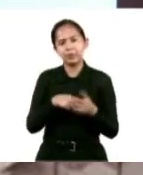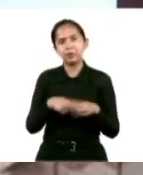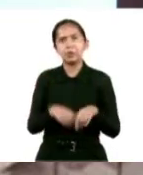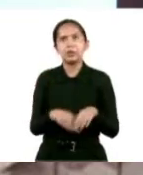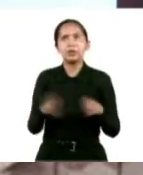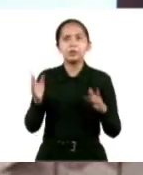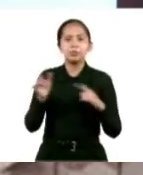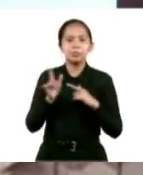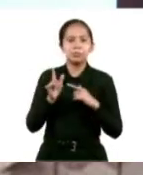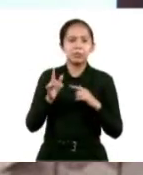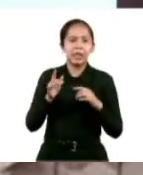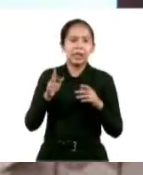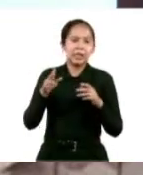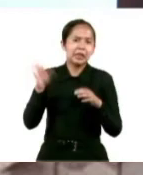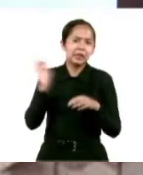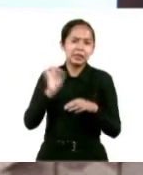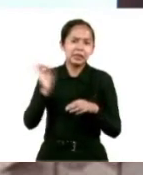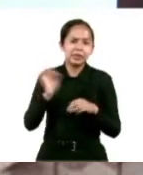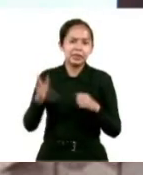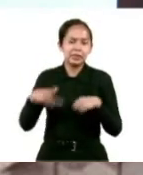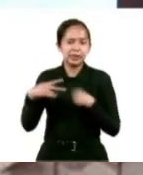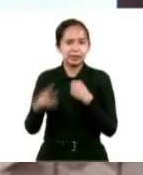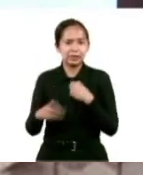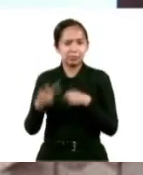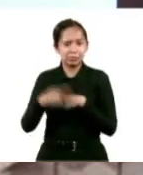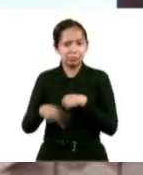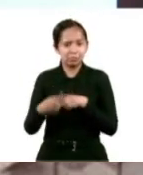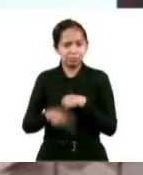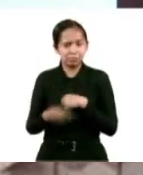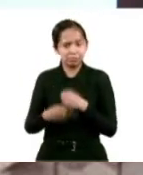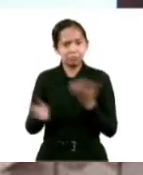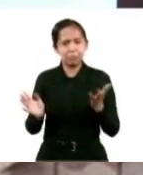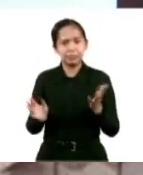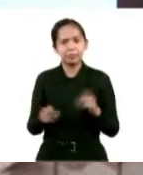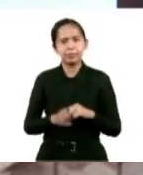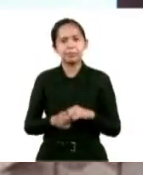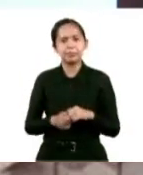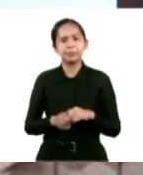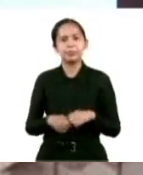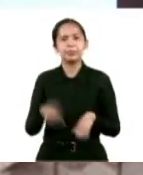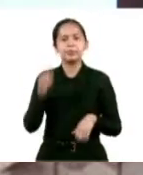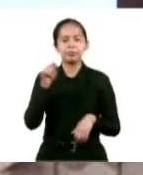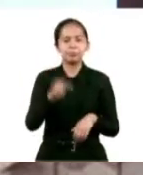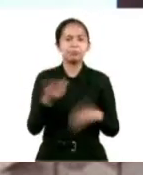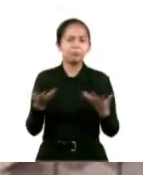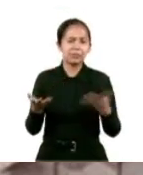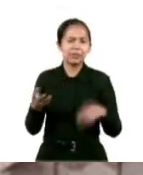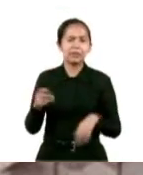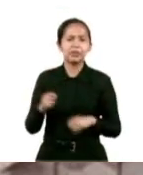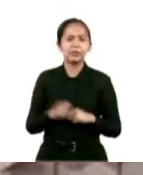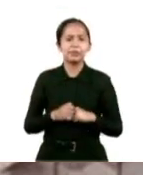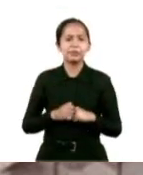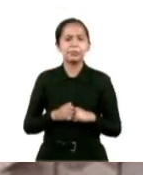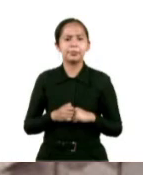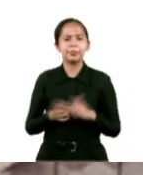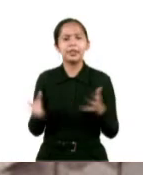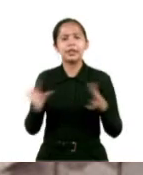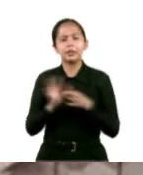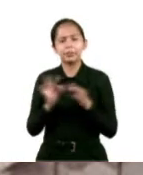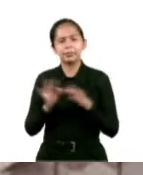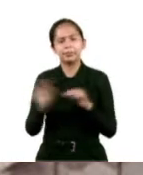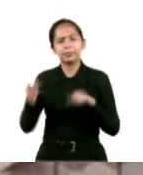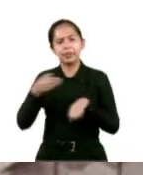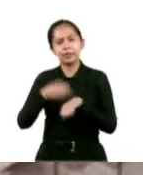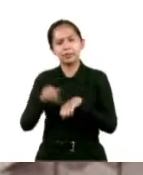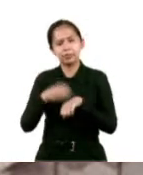pudieran ser un riesgo. Adelante. Síntesis de las inconsistencias. ¿Qué dicen en el reporte